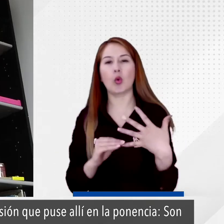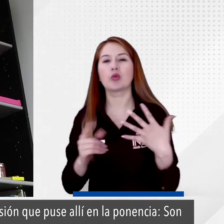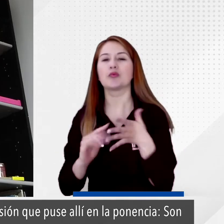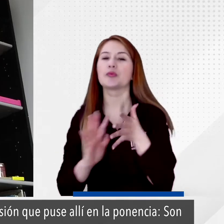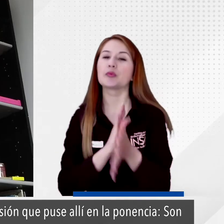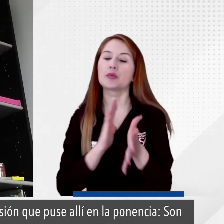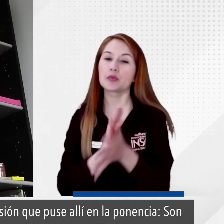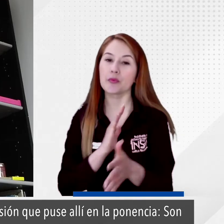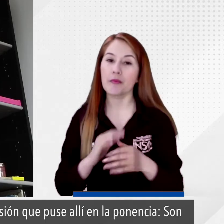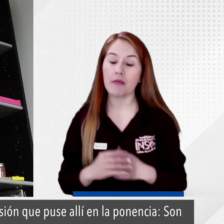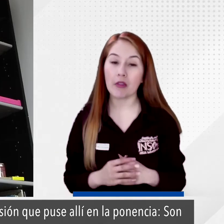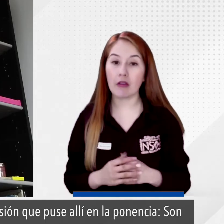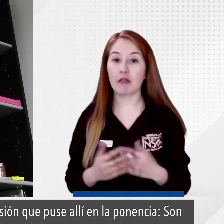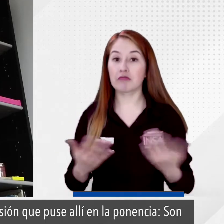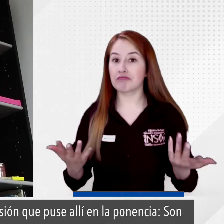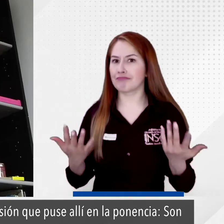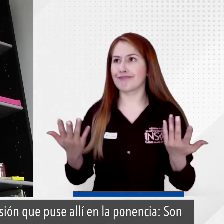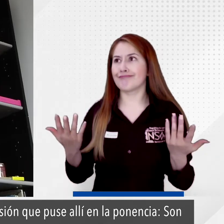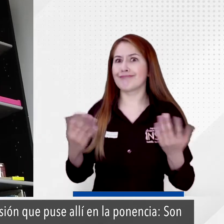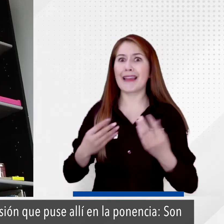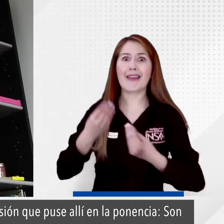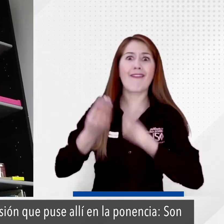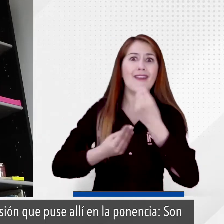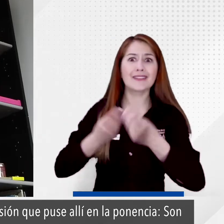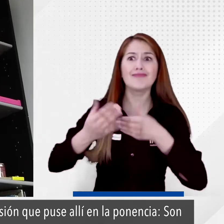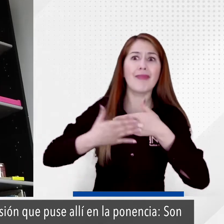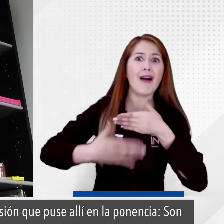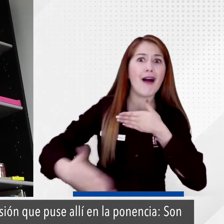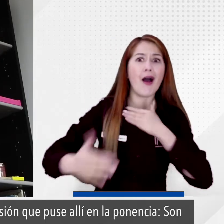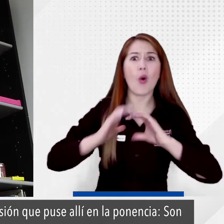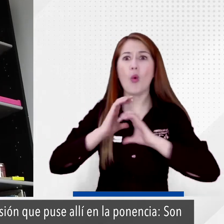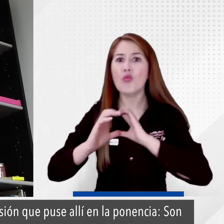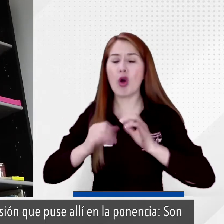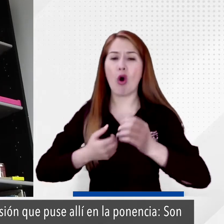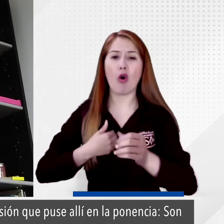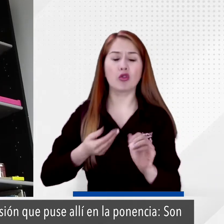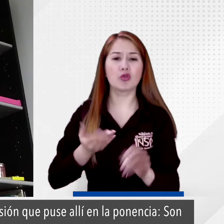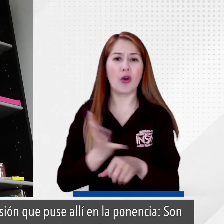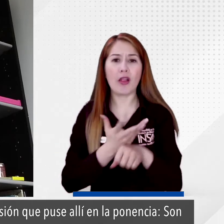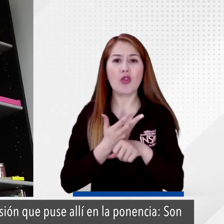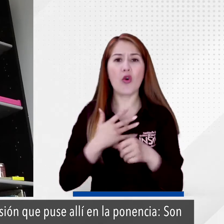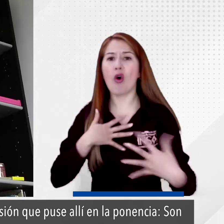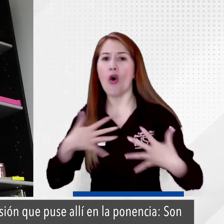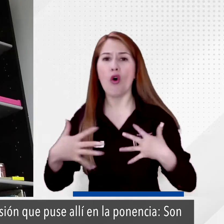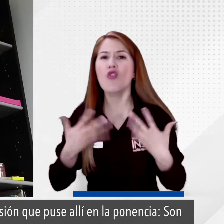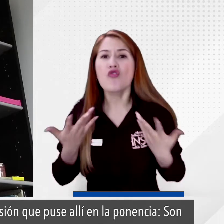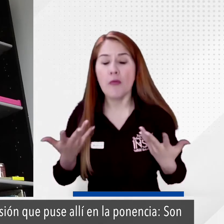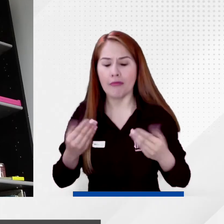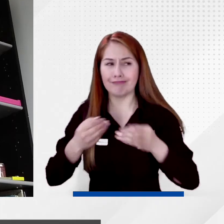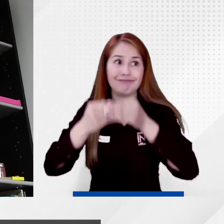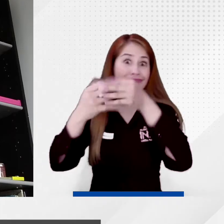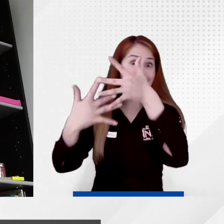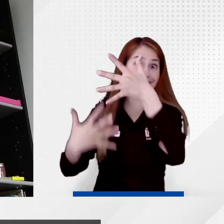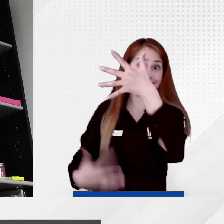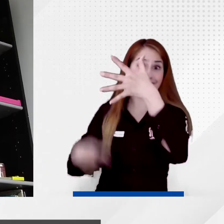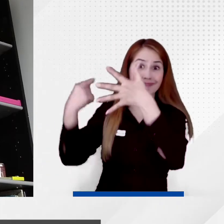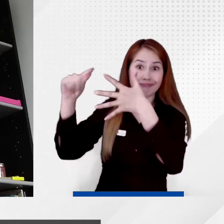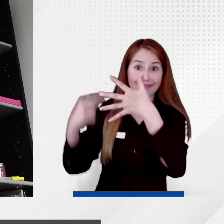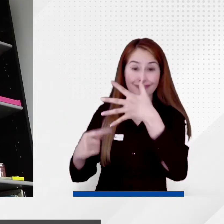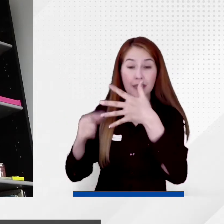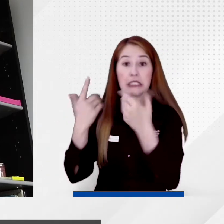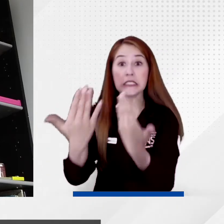allí en la ponencia. Son ilimitadas las posibilidades de comunicación que el teatro brinda a través de la creación. Alienta